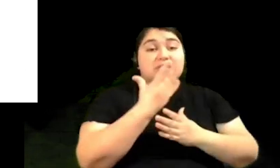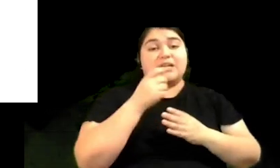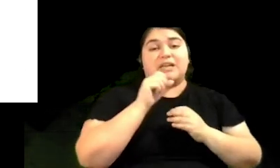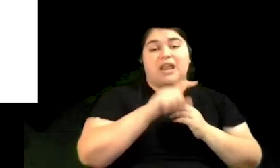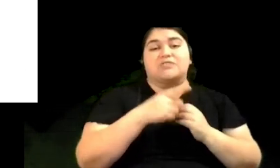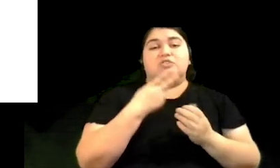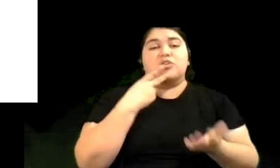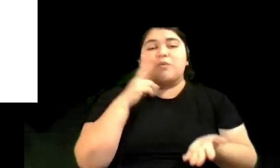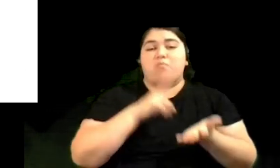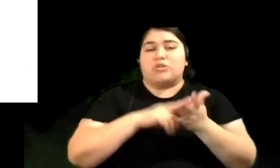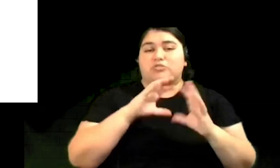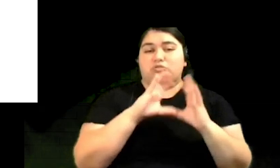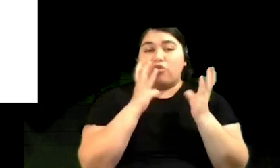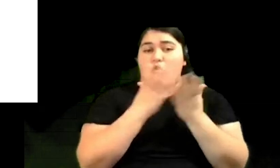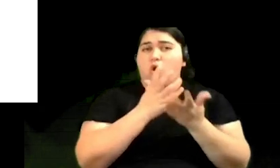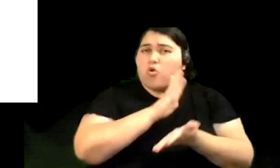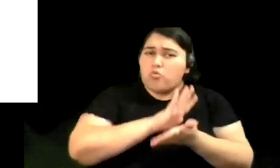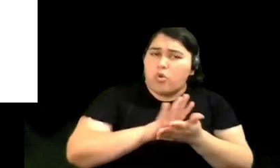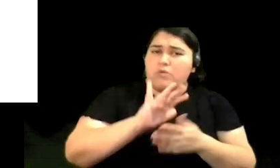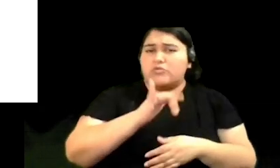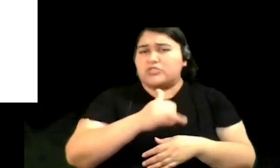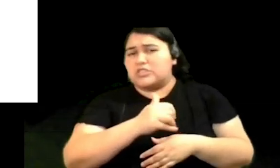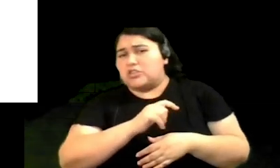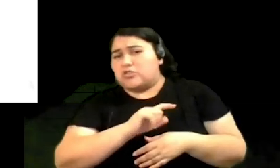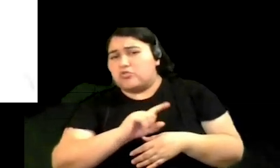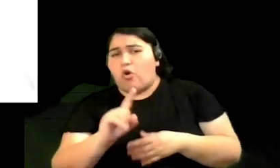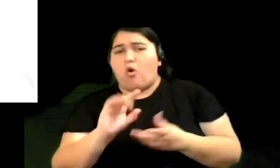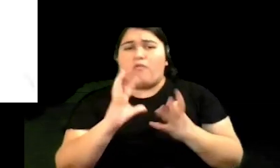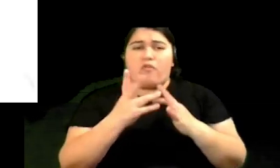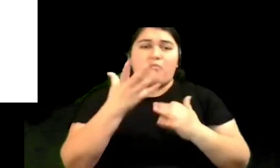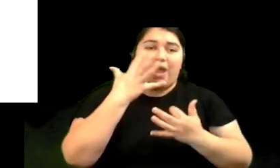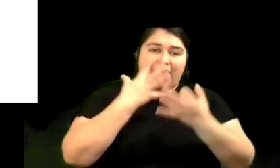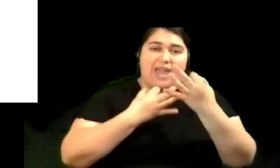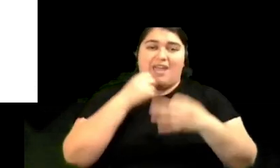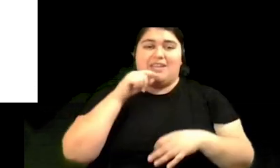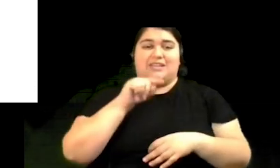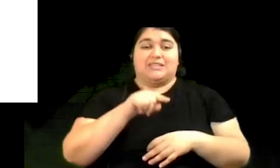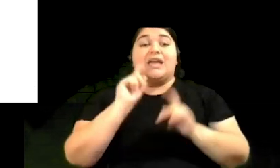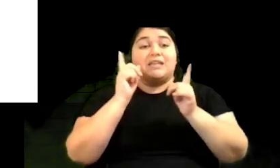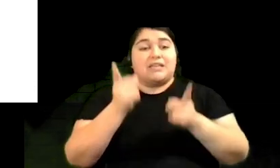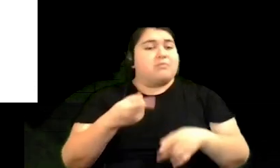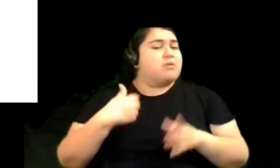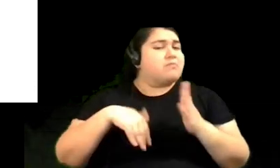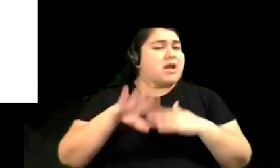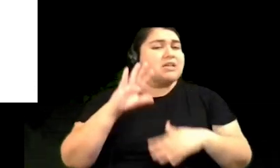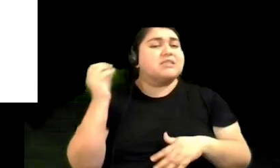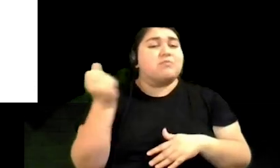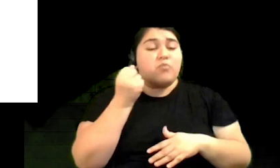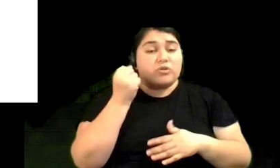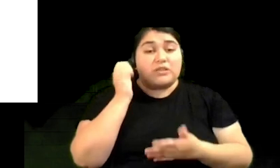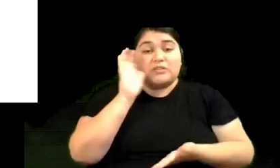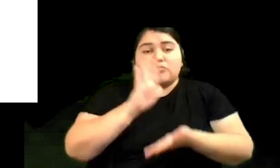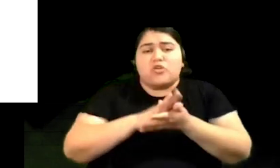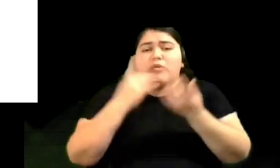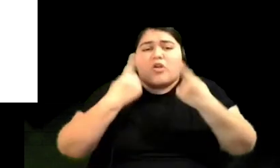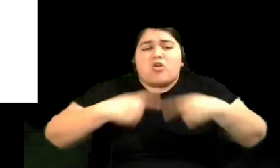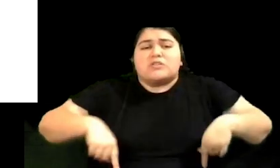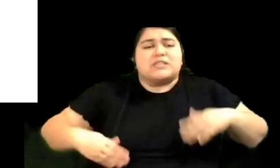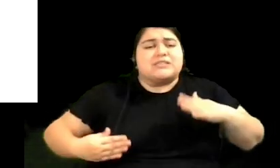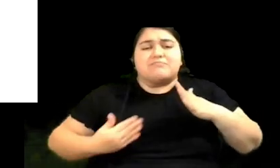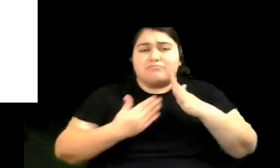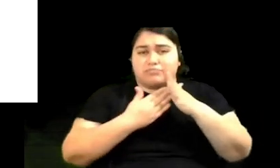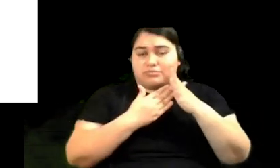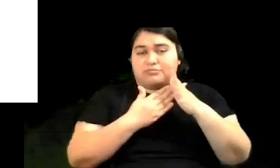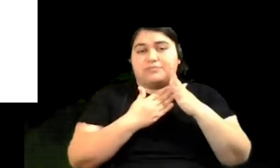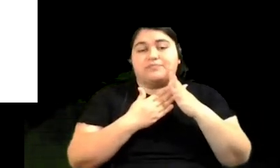propio tributo, va a ser un nuevo tributo, etcétera. Y algo muy importante, ustedes saben, en un impuesto hay elementos esenciales. El